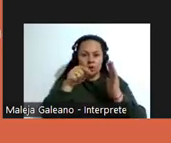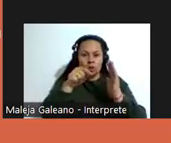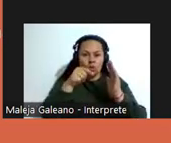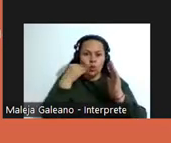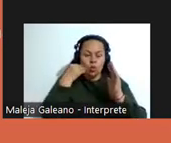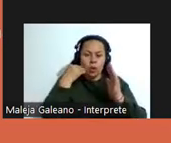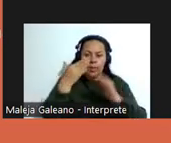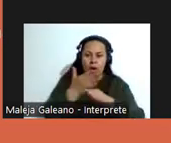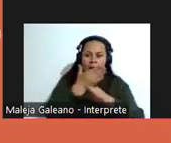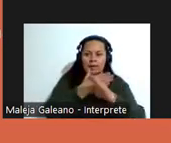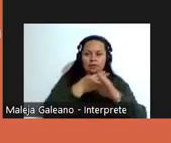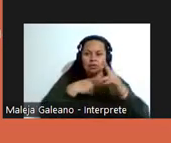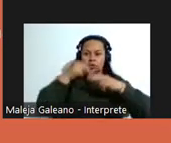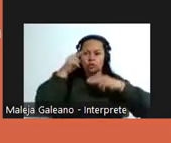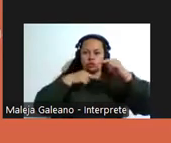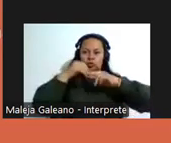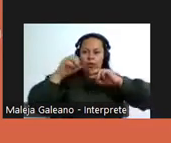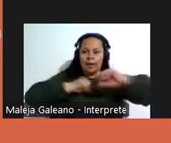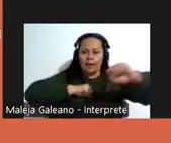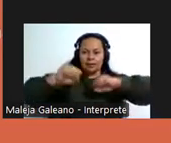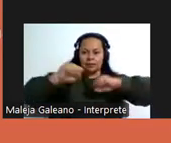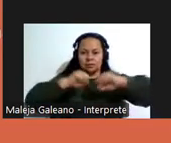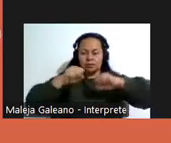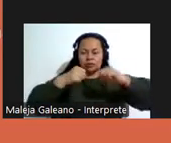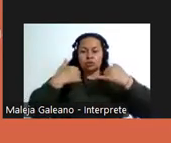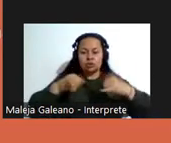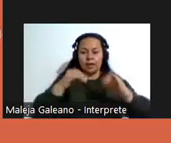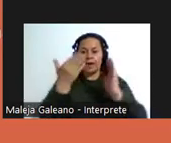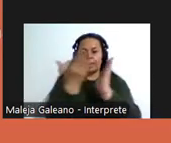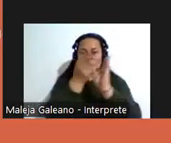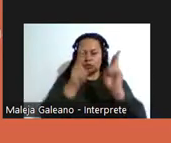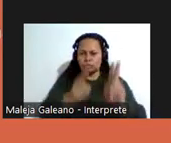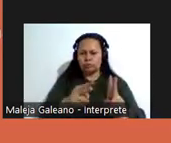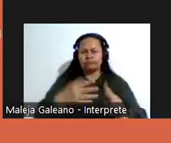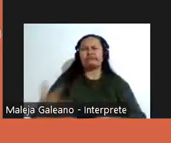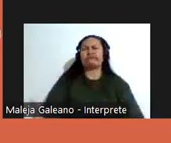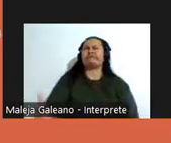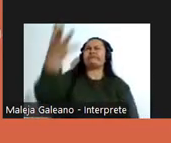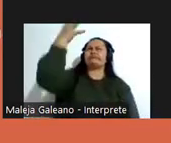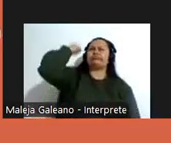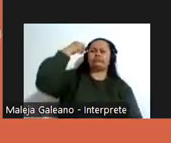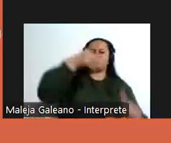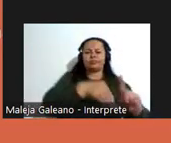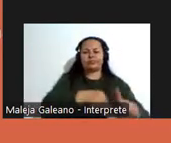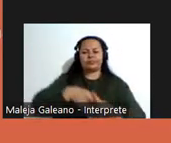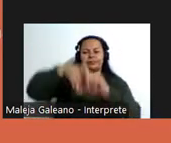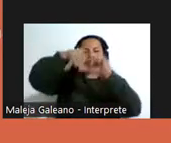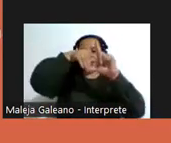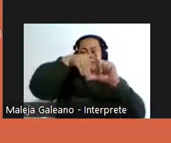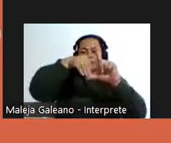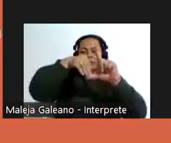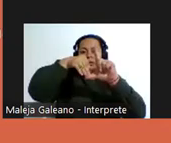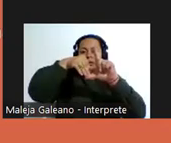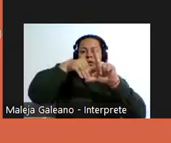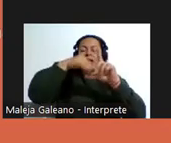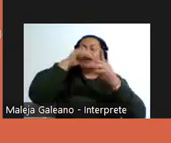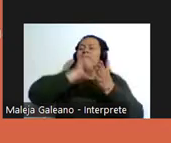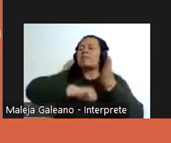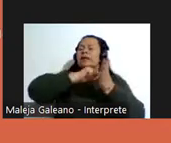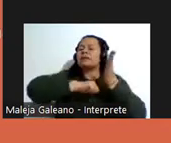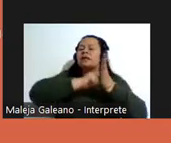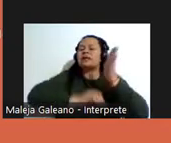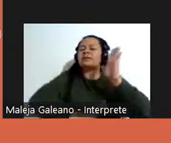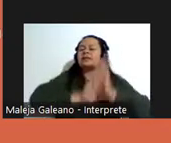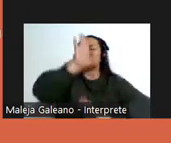ejercicio con mis estudiantes, por allá en el tiempo de la maestría, quedaba una asignatura que se llama Desarrollo